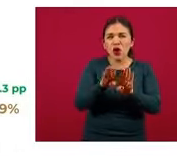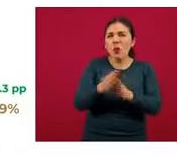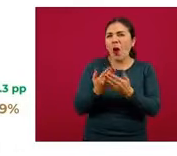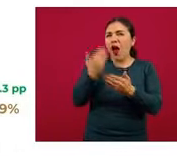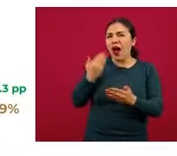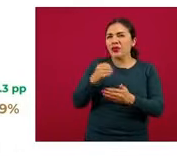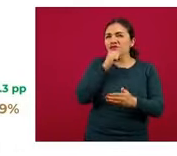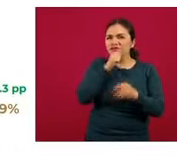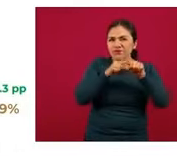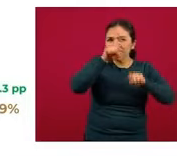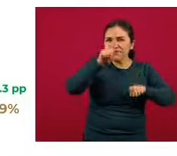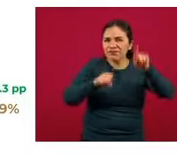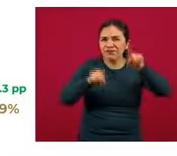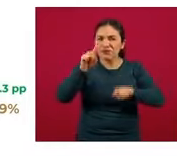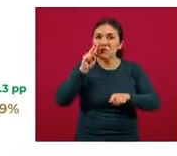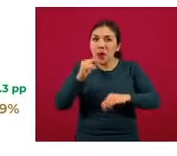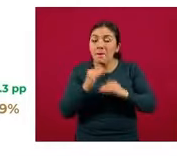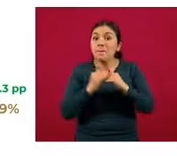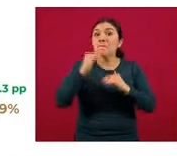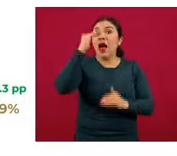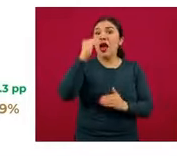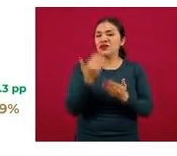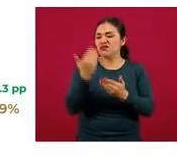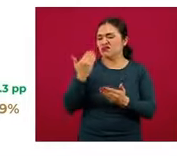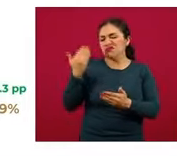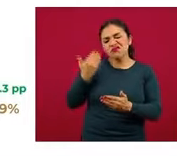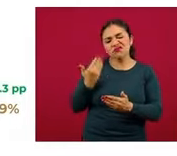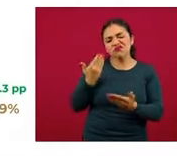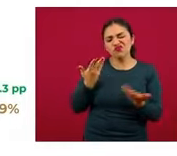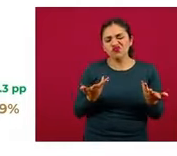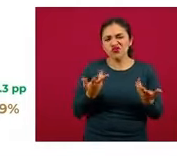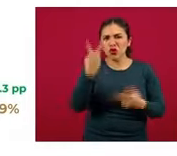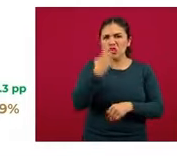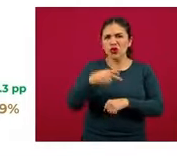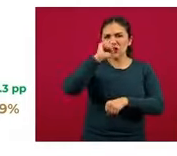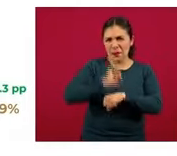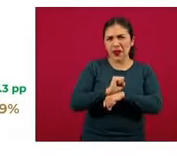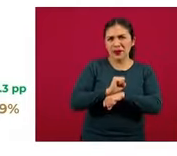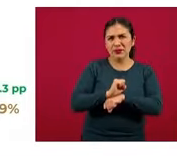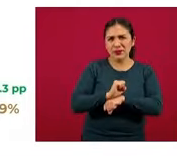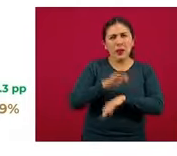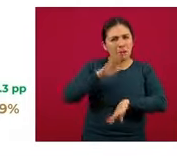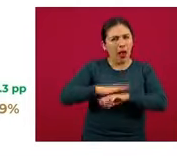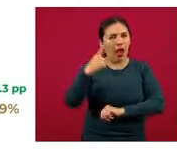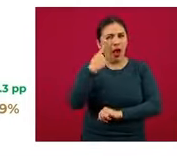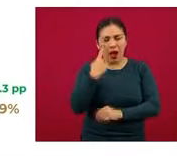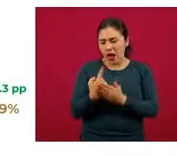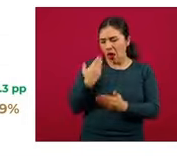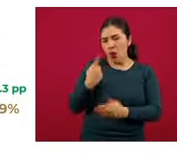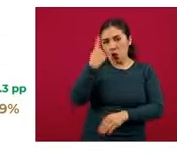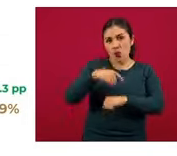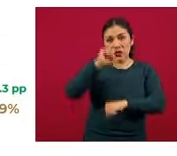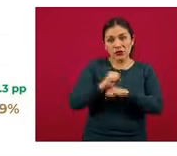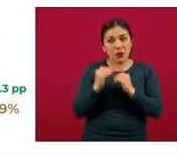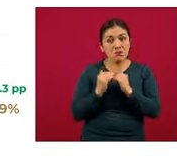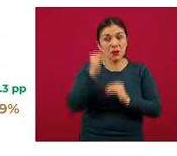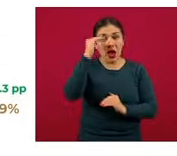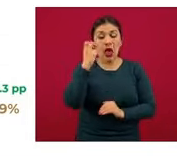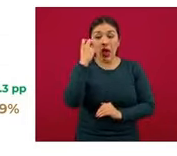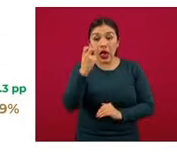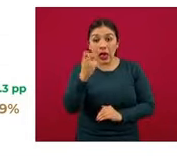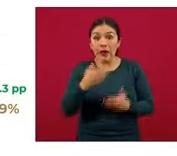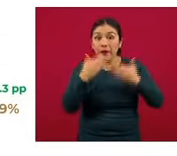gráfica precisamente como un incremento en las últimas 2 semanas, o sobre todo en la última semana, este crecimiento,